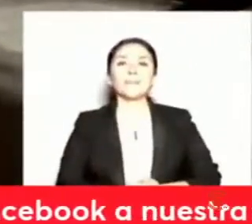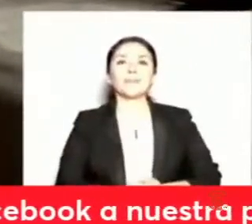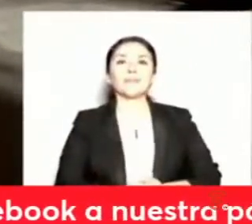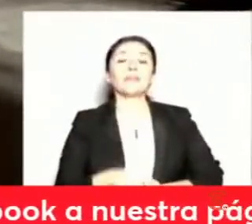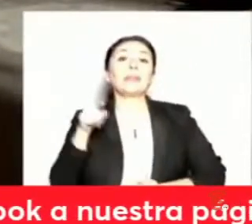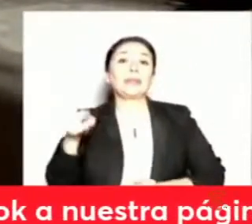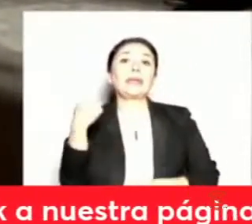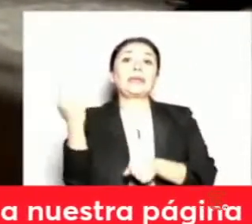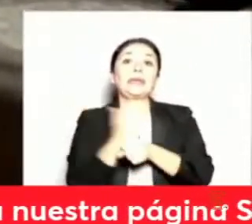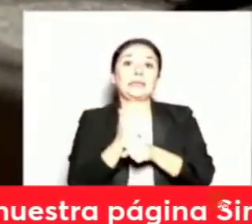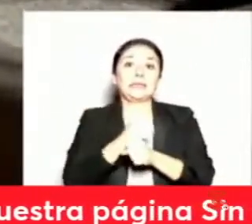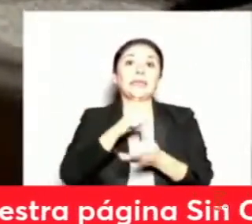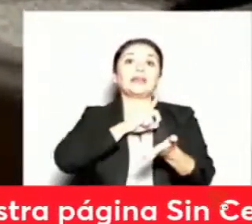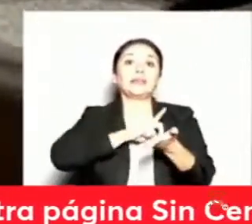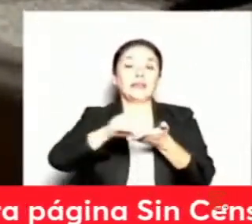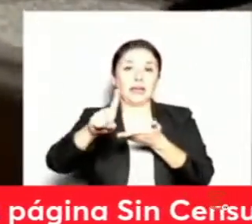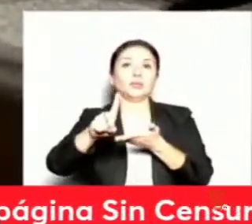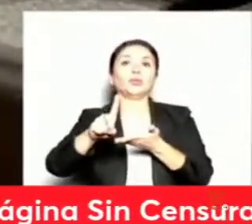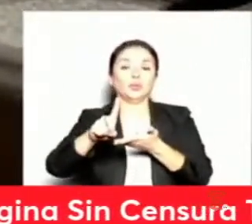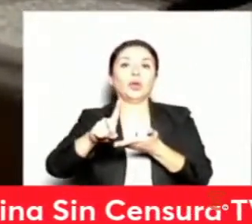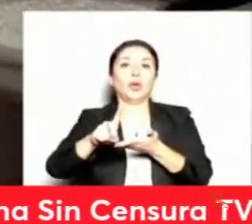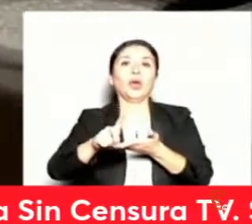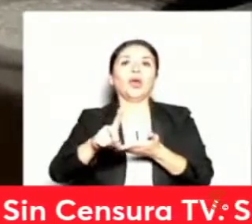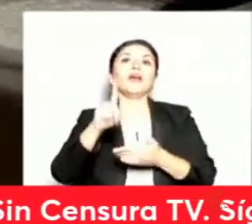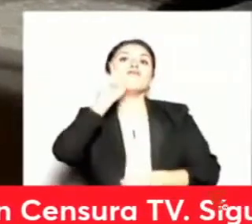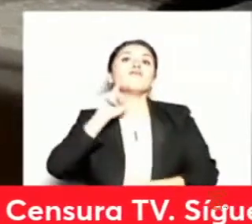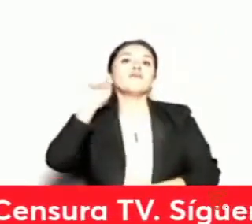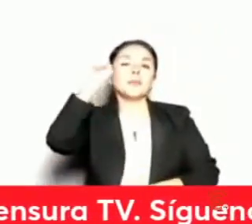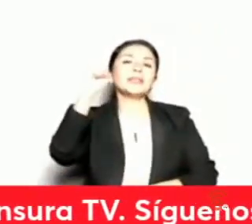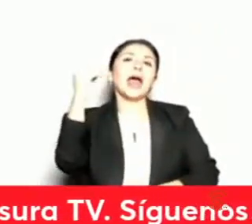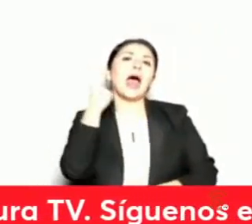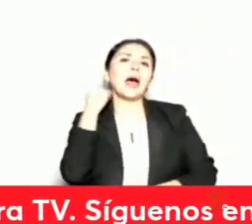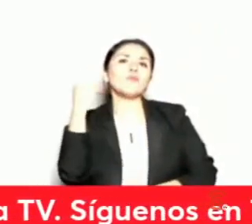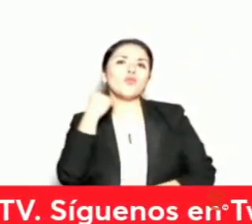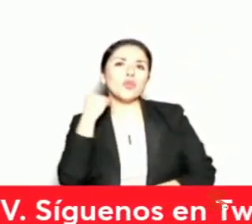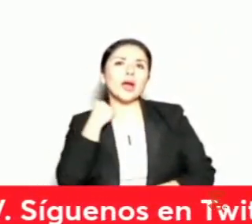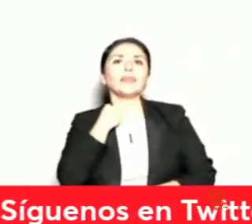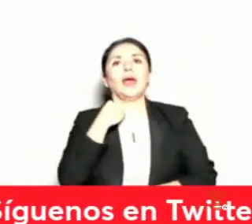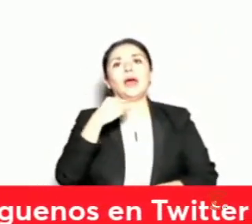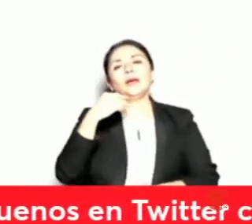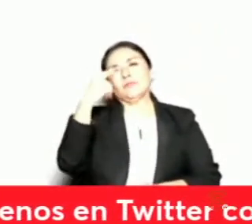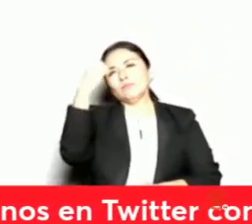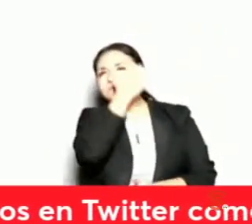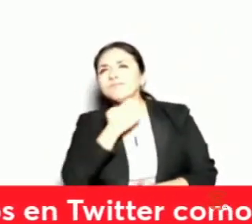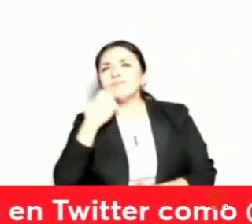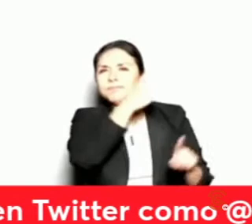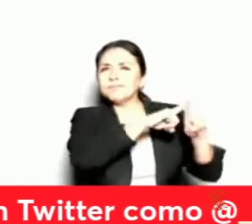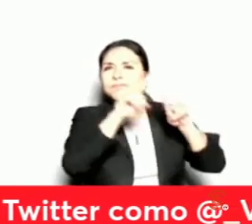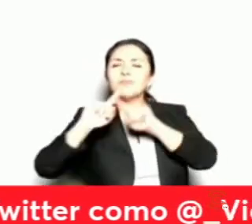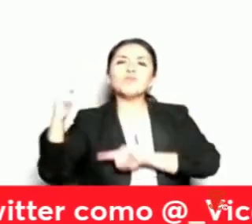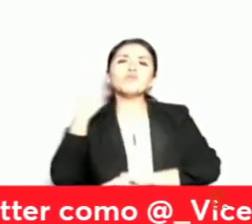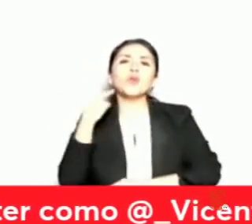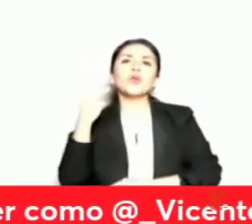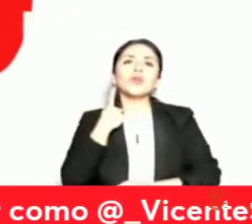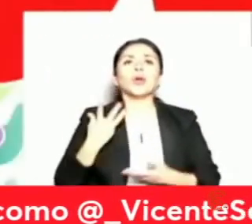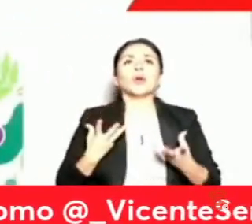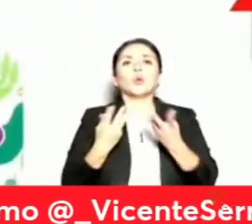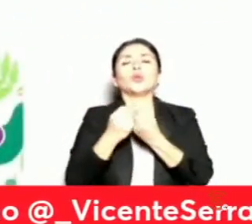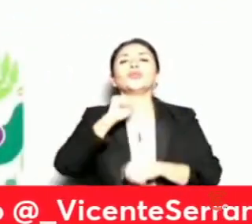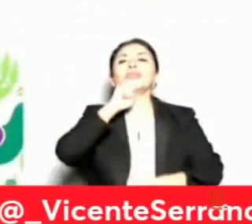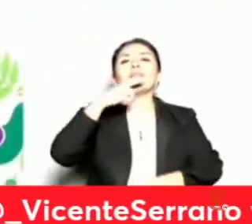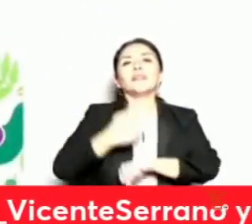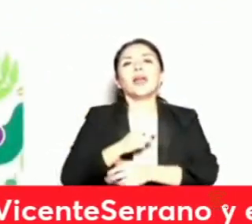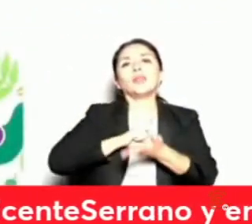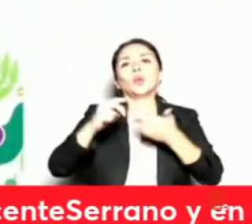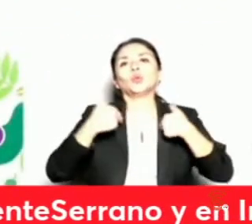Es licenciada en Derecho por la UNAM. Feminista, abogada, restaurativa, ambientalista y analista política en temas de género, de derechos